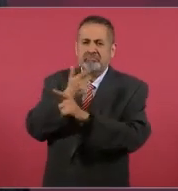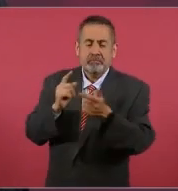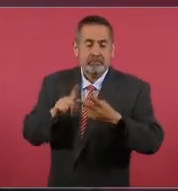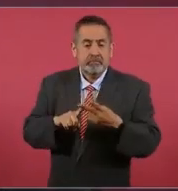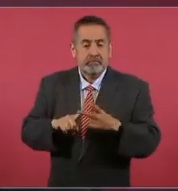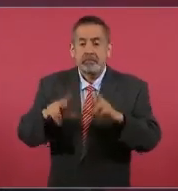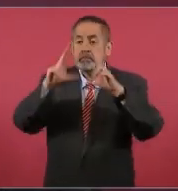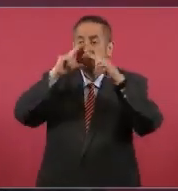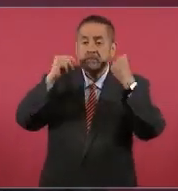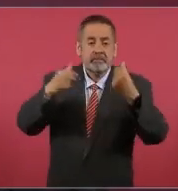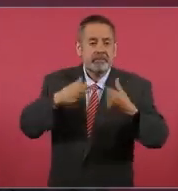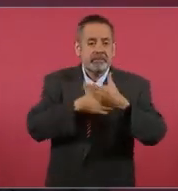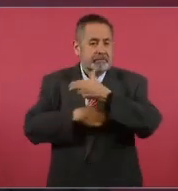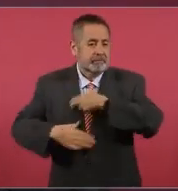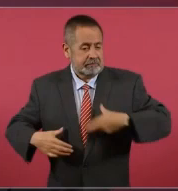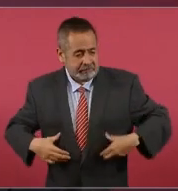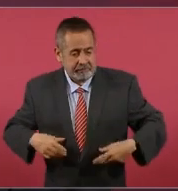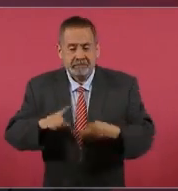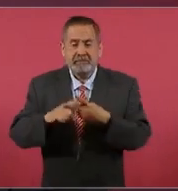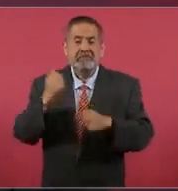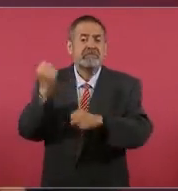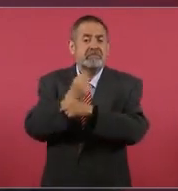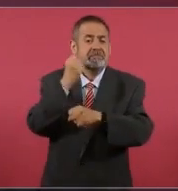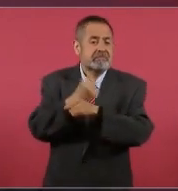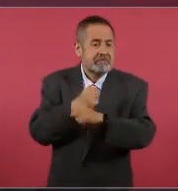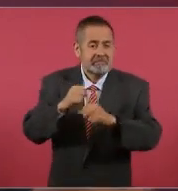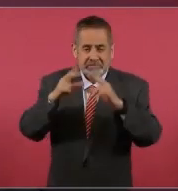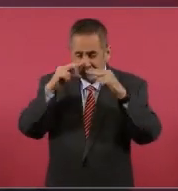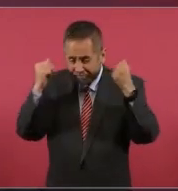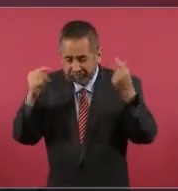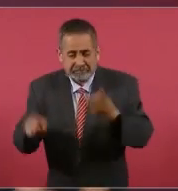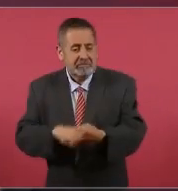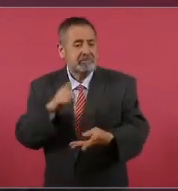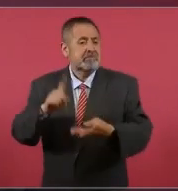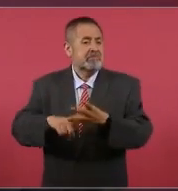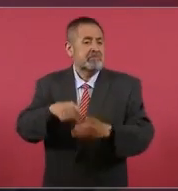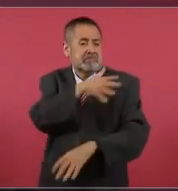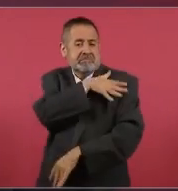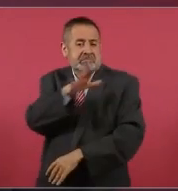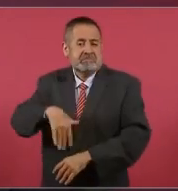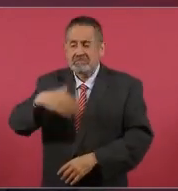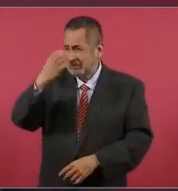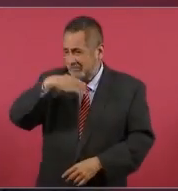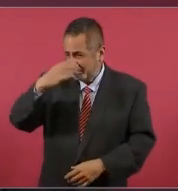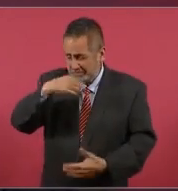y Zapata, y el general Lázaro Cárdenas.